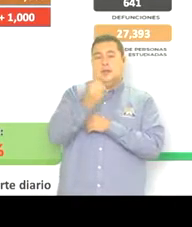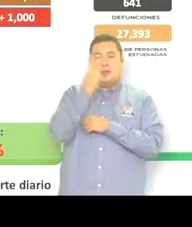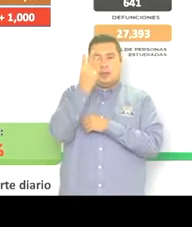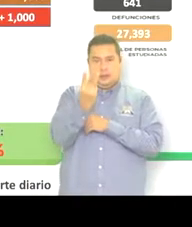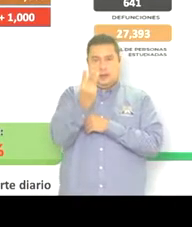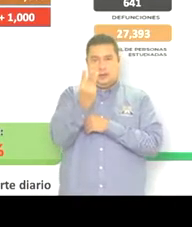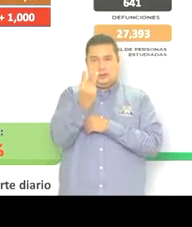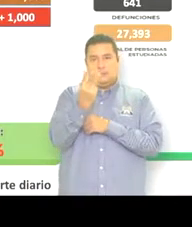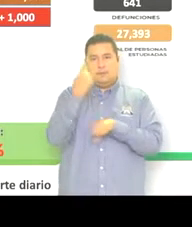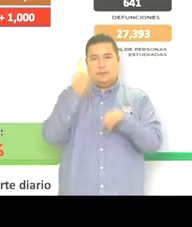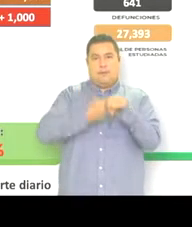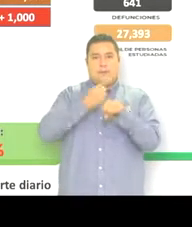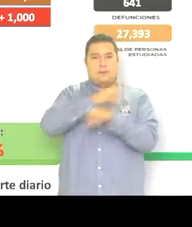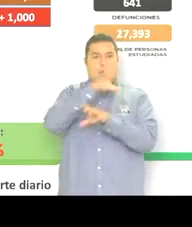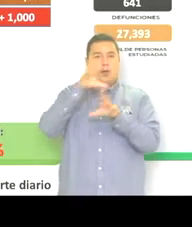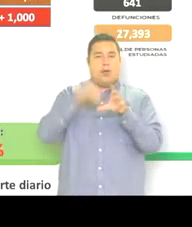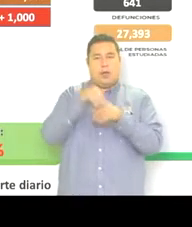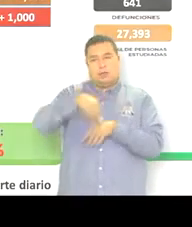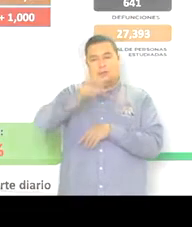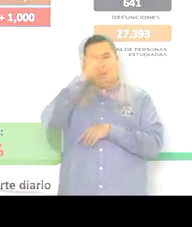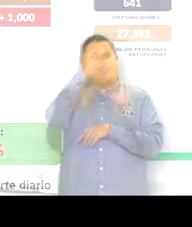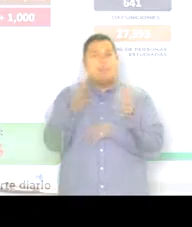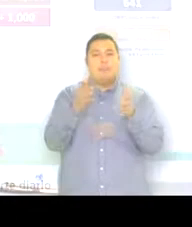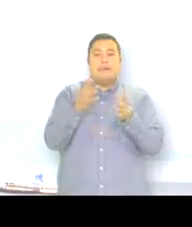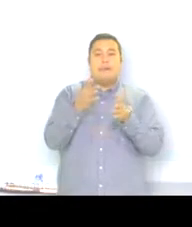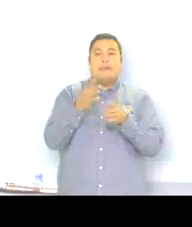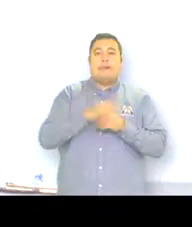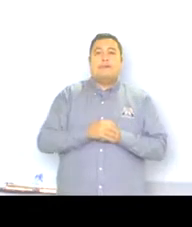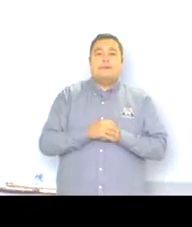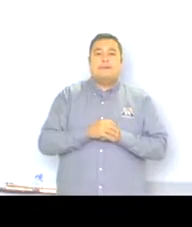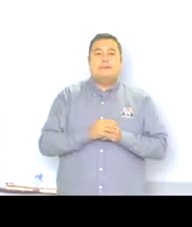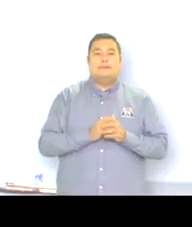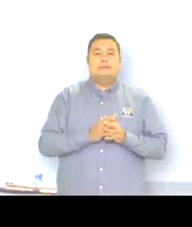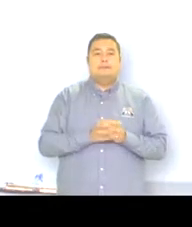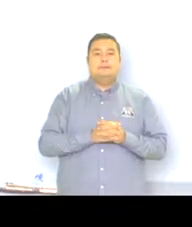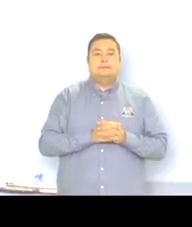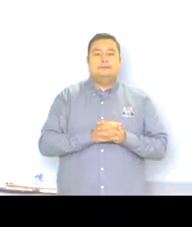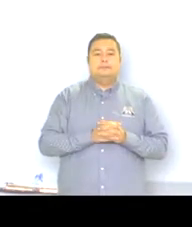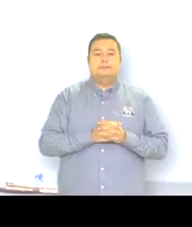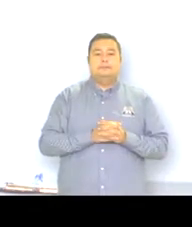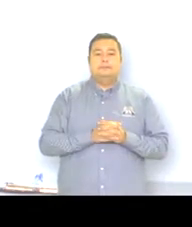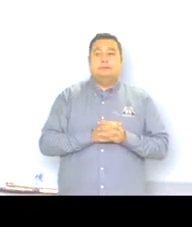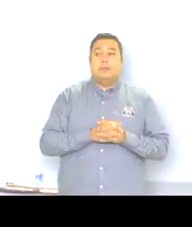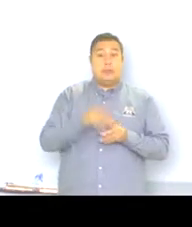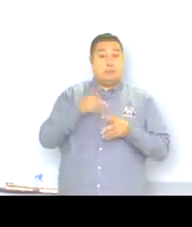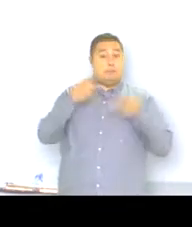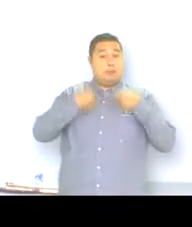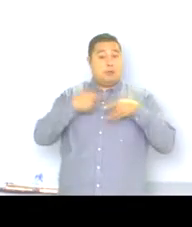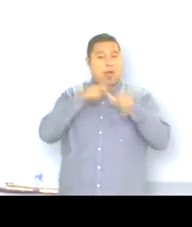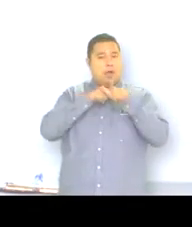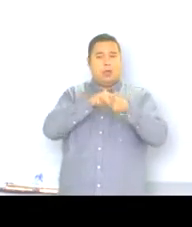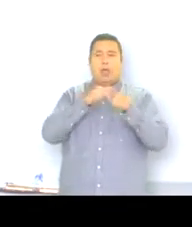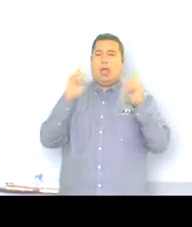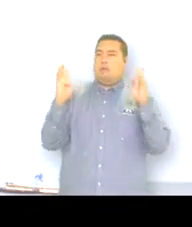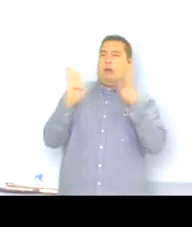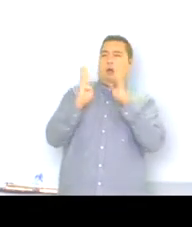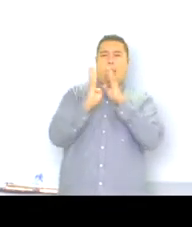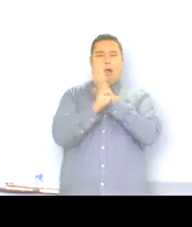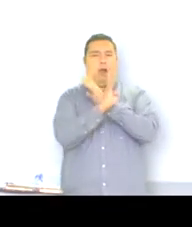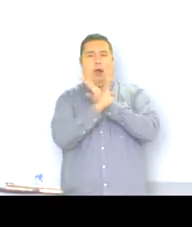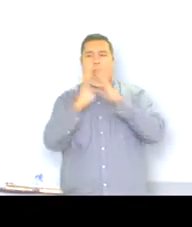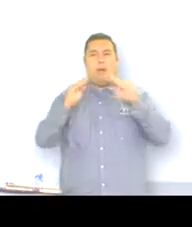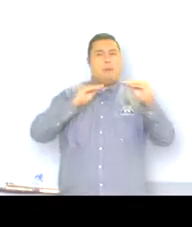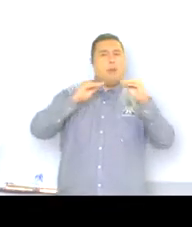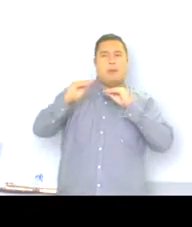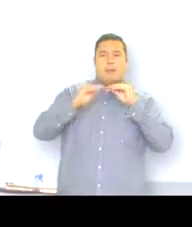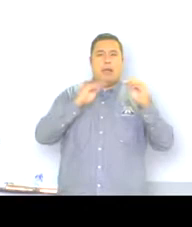10,763 casos acumulados aquí en el estado. Mientras no detengamos la movilidad, mientras